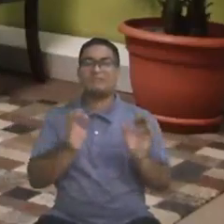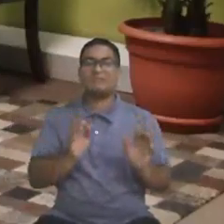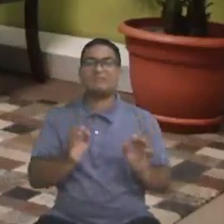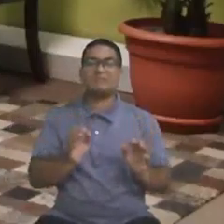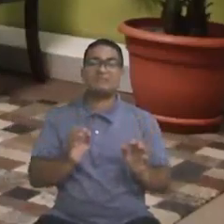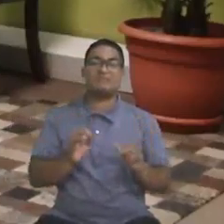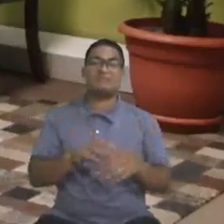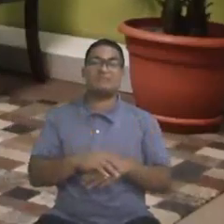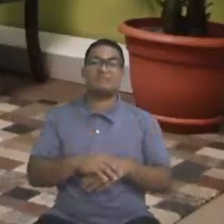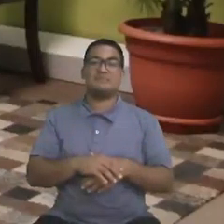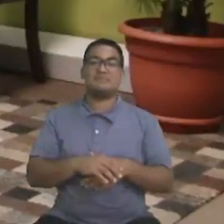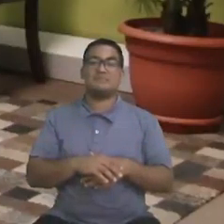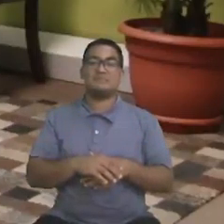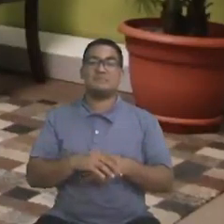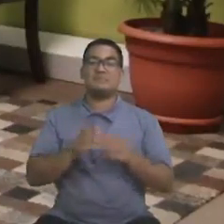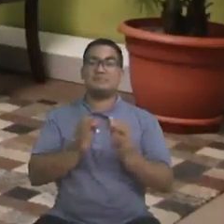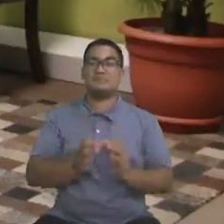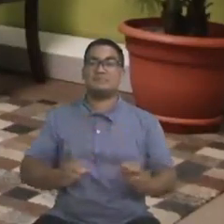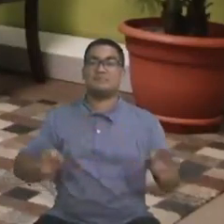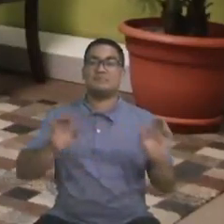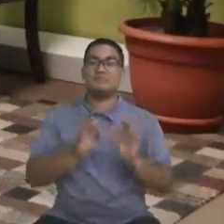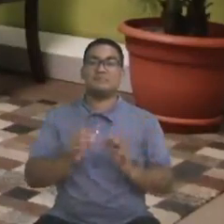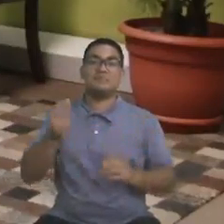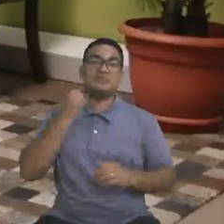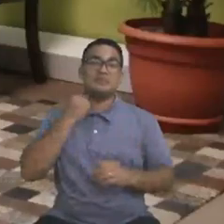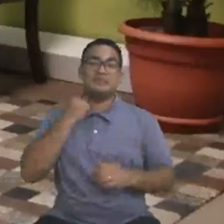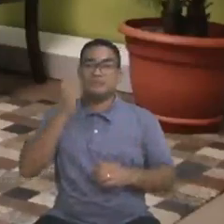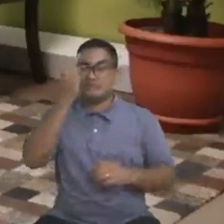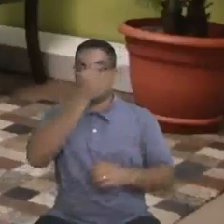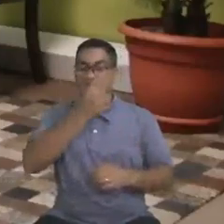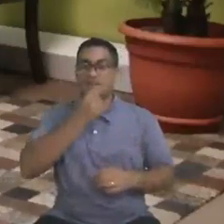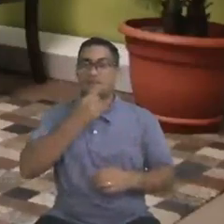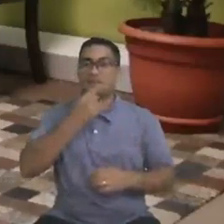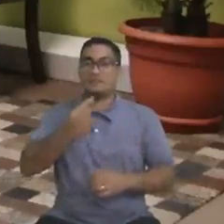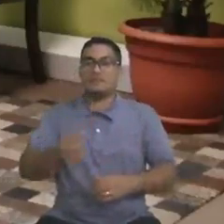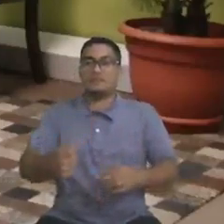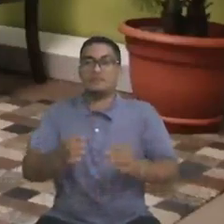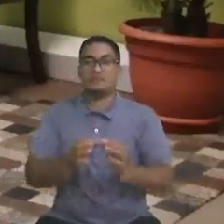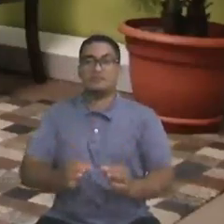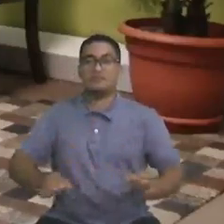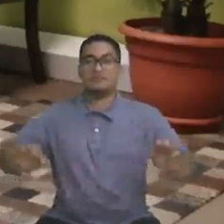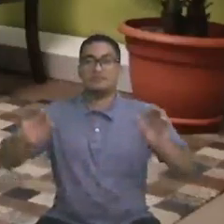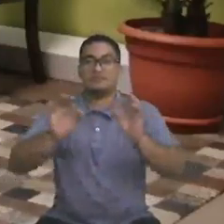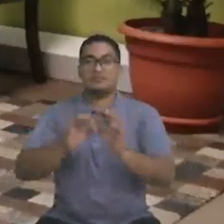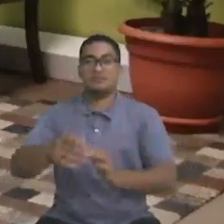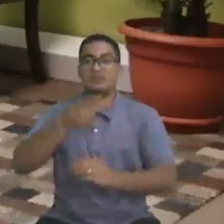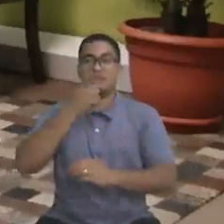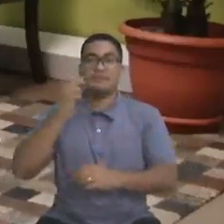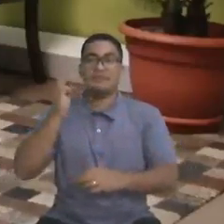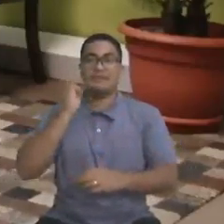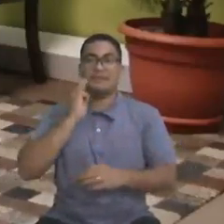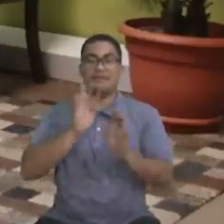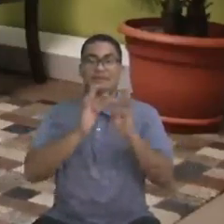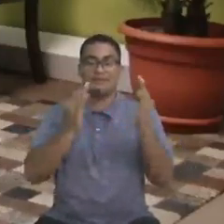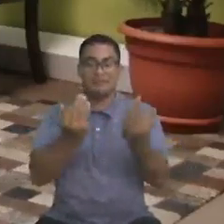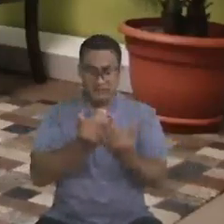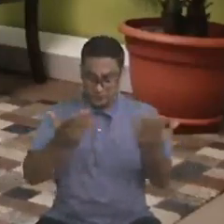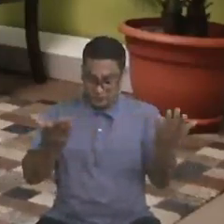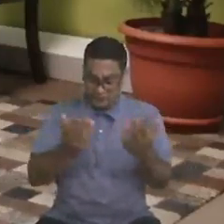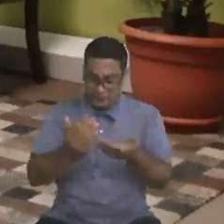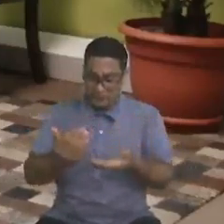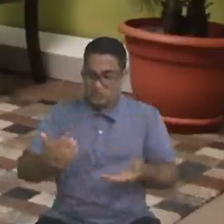Tengo la información. Estén con la información. Correcto. No se quede solamente en el expediente, sino que ellos preguntar. Hay padres que preguntan siempre